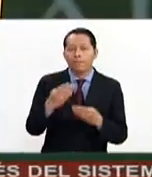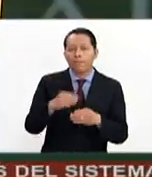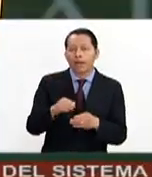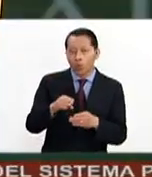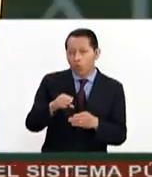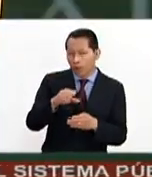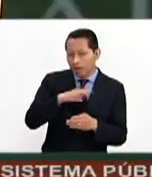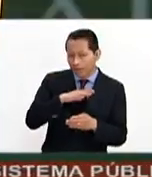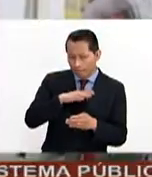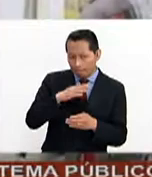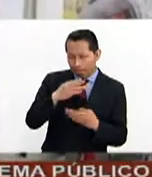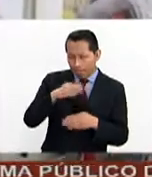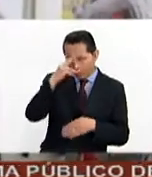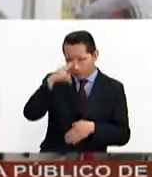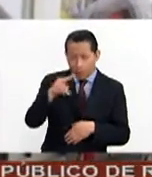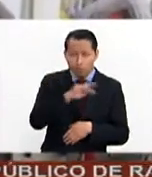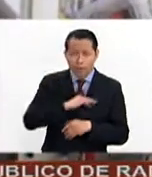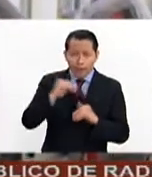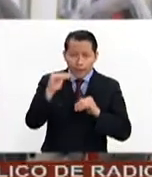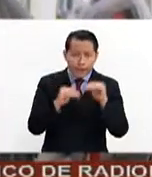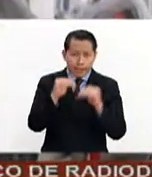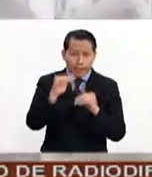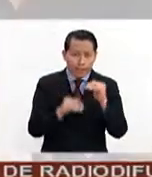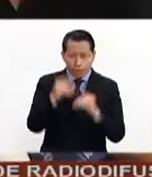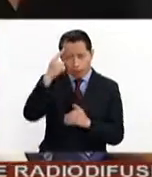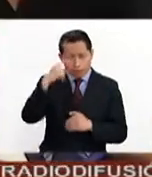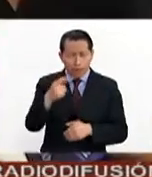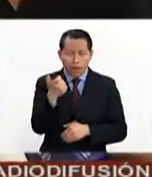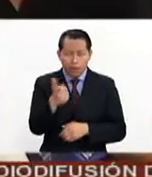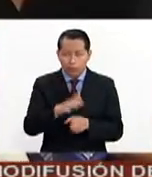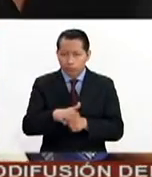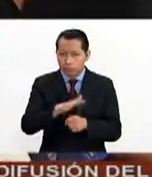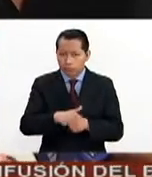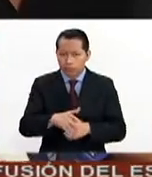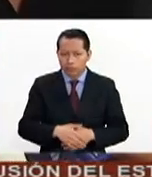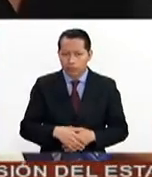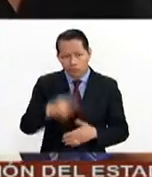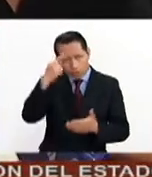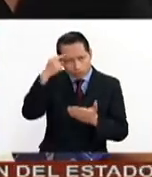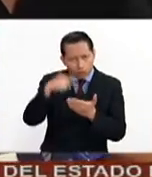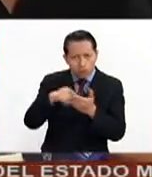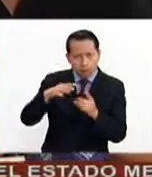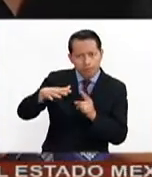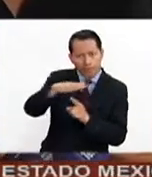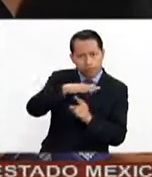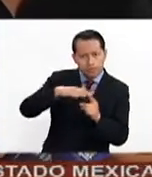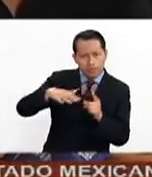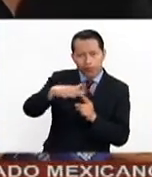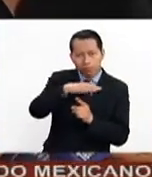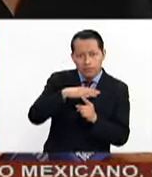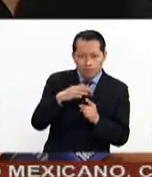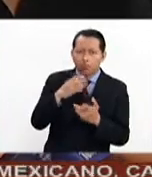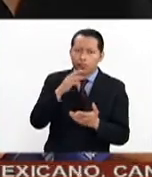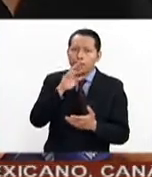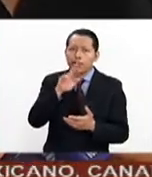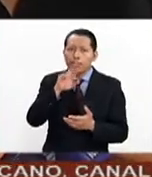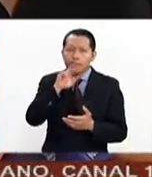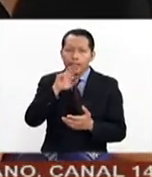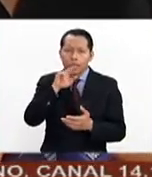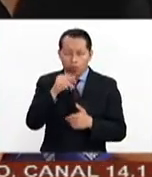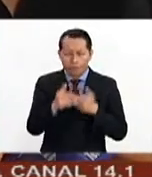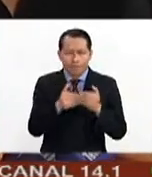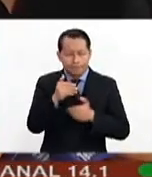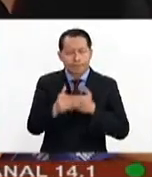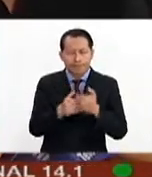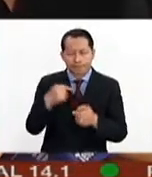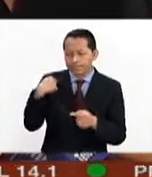Central trabaja por mantener un equilibrio en las finanzas públicas. Yo creo que ha habido un entorno de relativa mejoría en